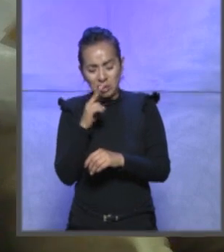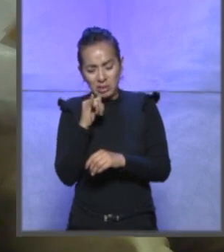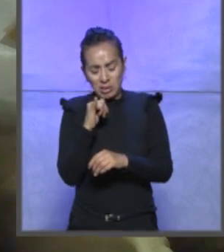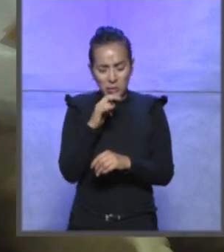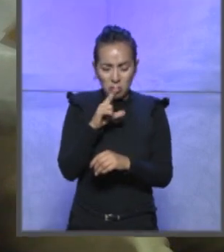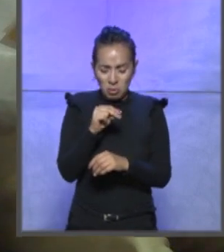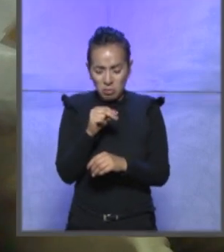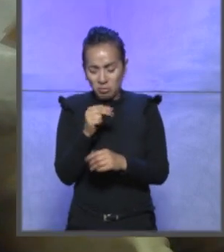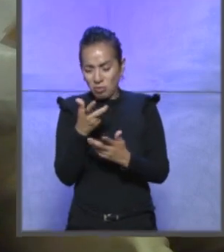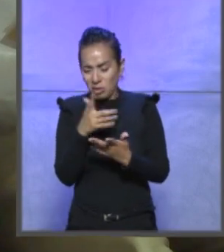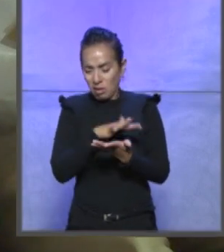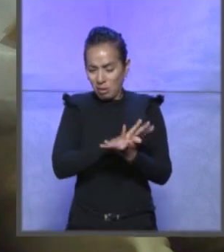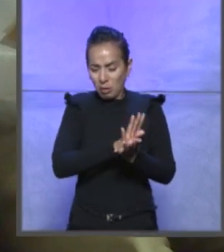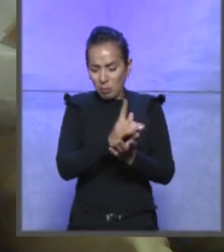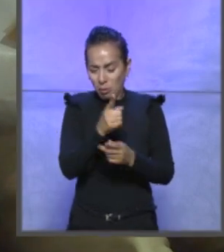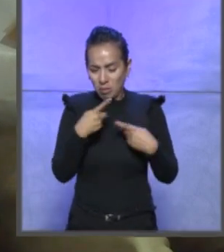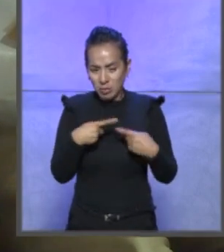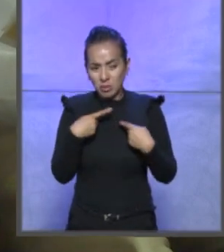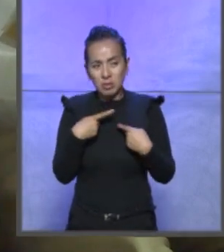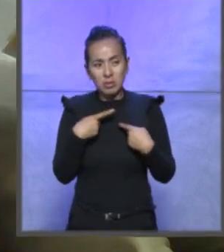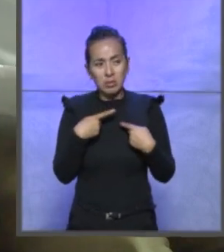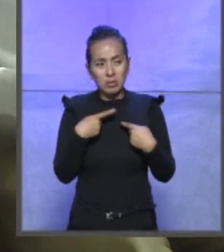estamos discriminando o cuándo no. Entonces,